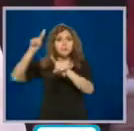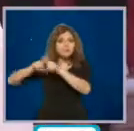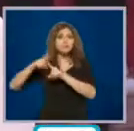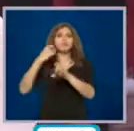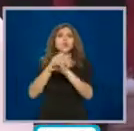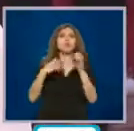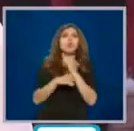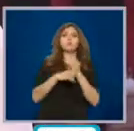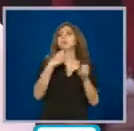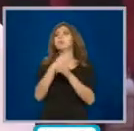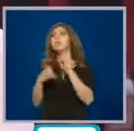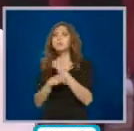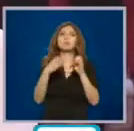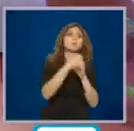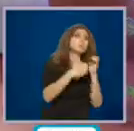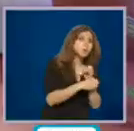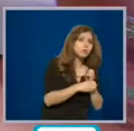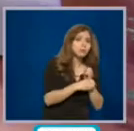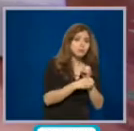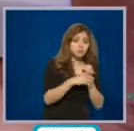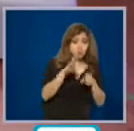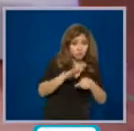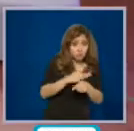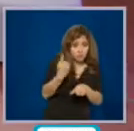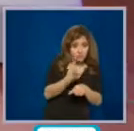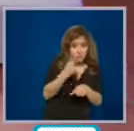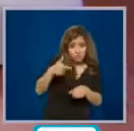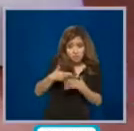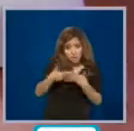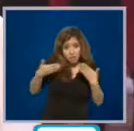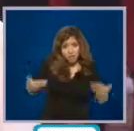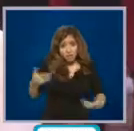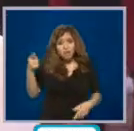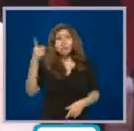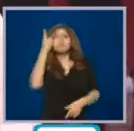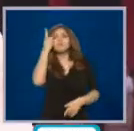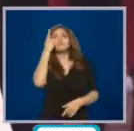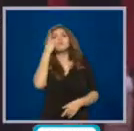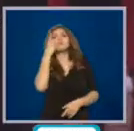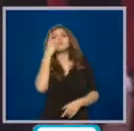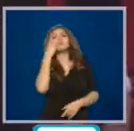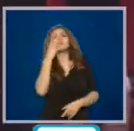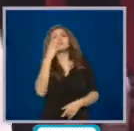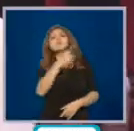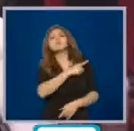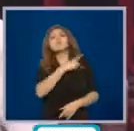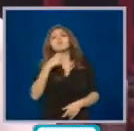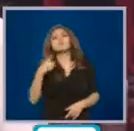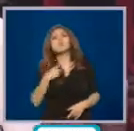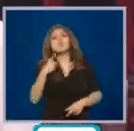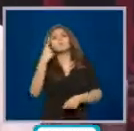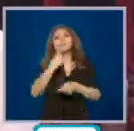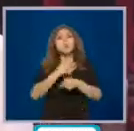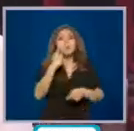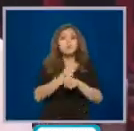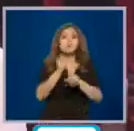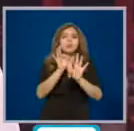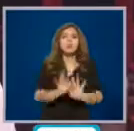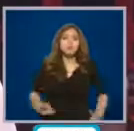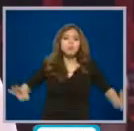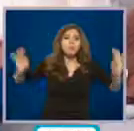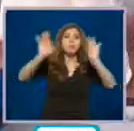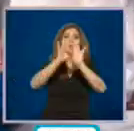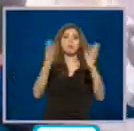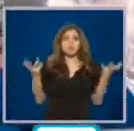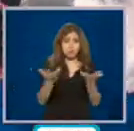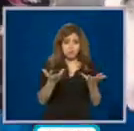eso. ¿Por qué entonces ahora no tomamos en cuenta el sueño como algo que debemos hacer, que Exacto, necesitamos? no es